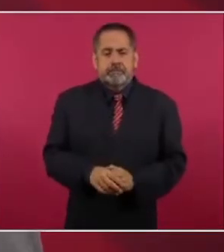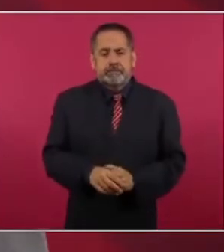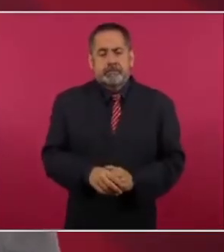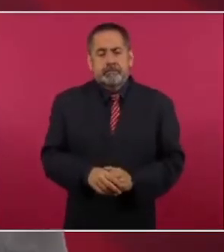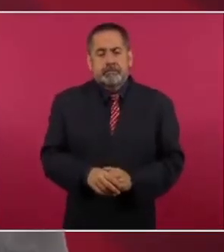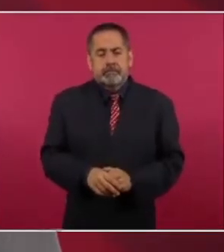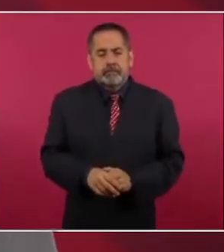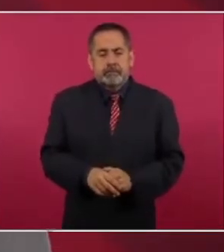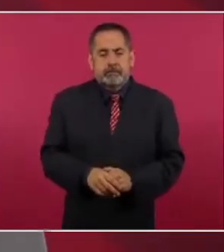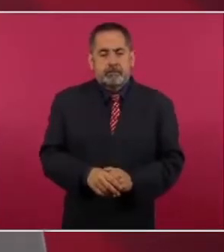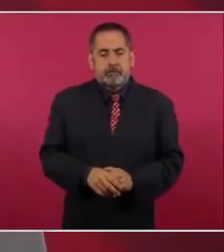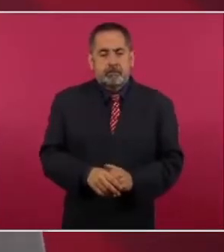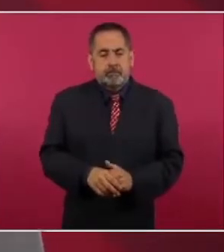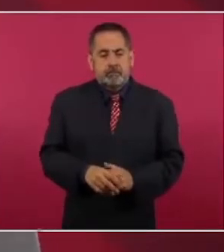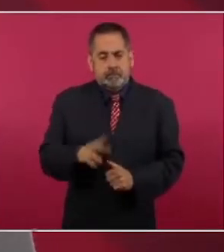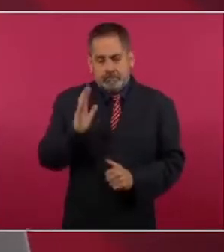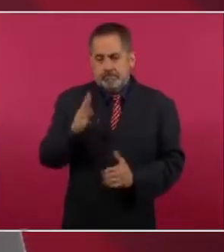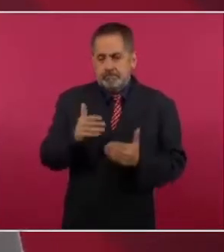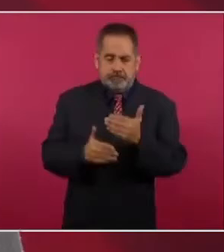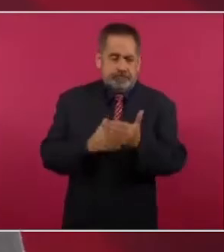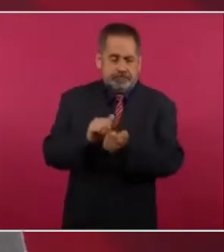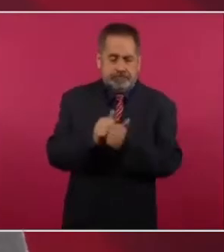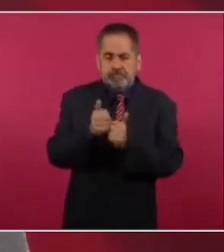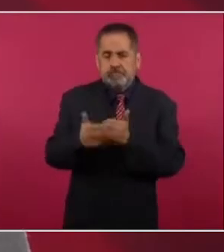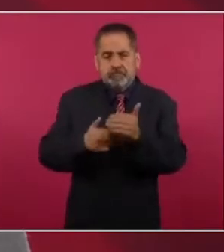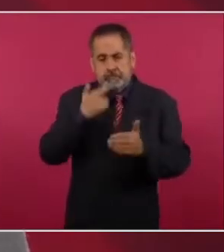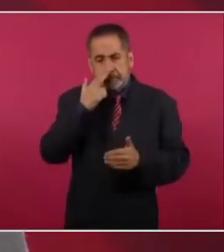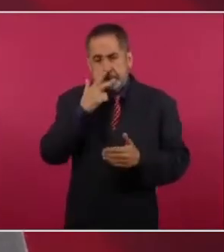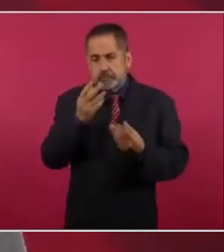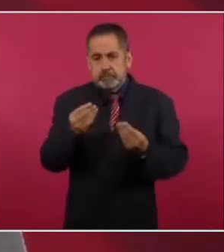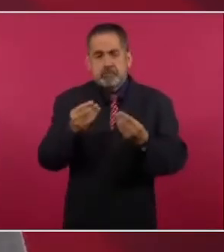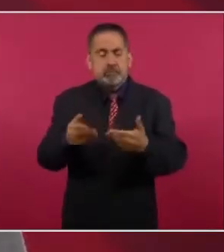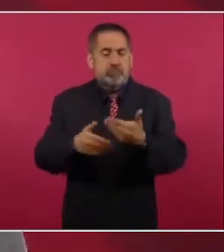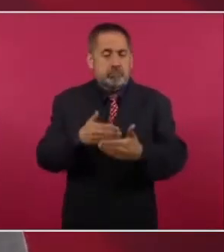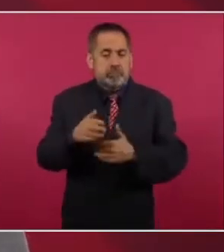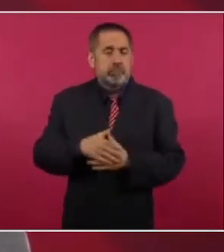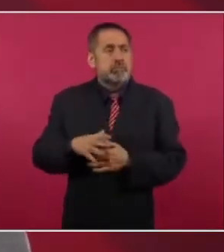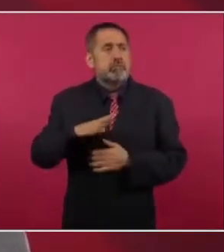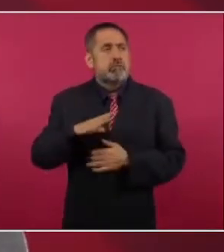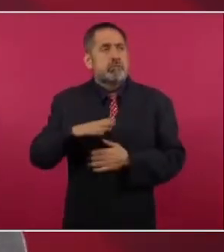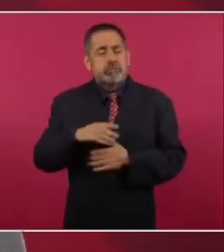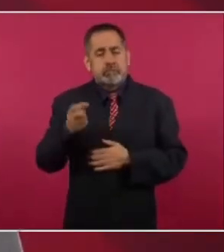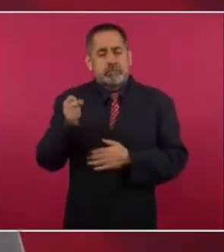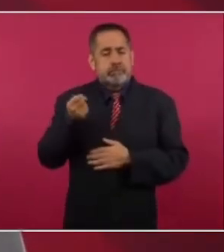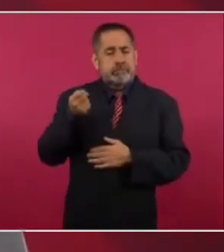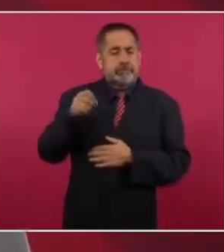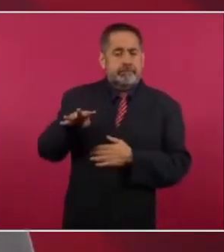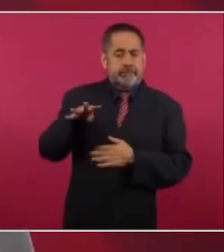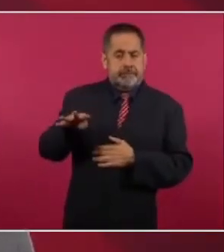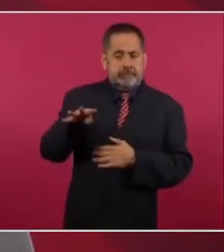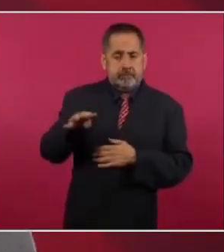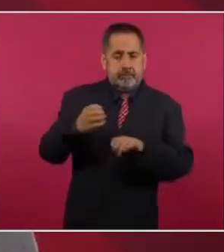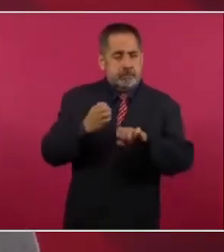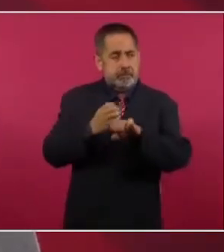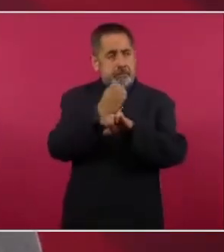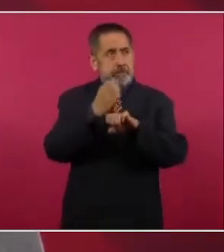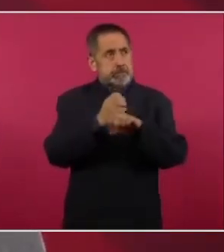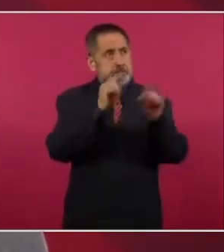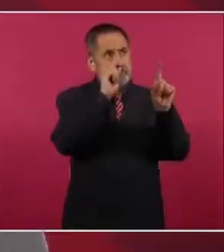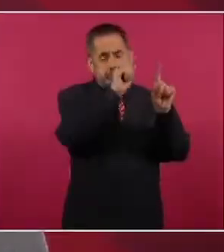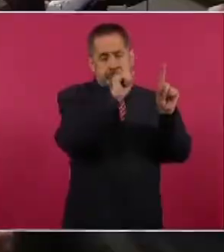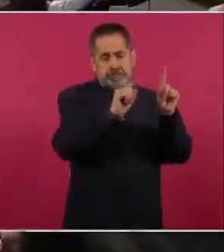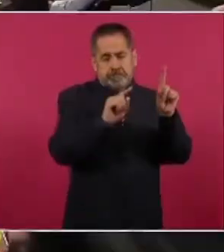Ya se ha ido avanzando mucho. Hay 19 estados de